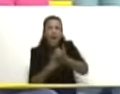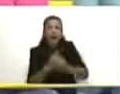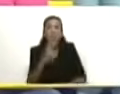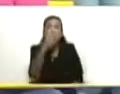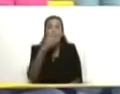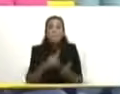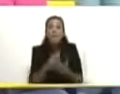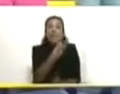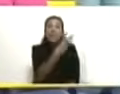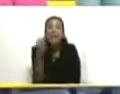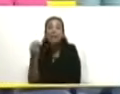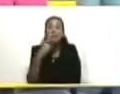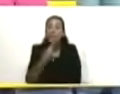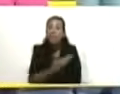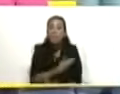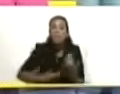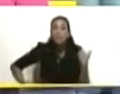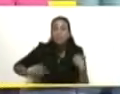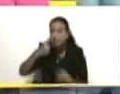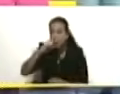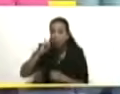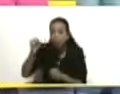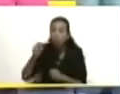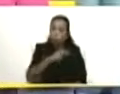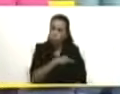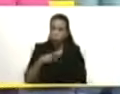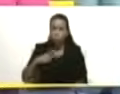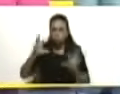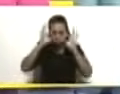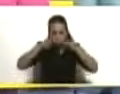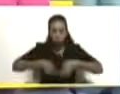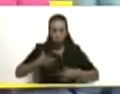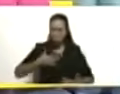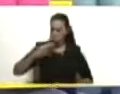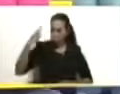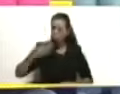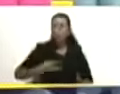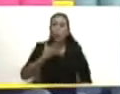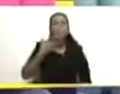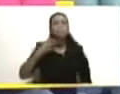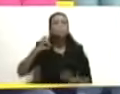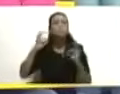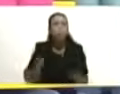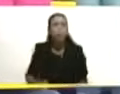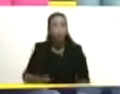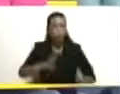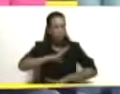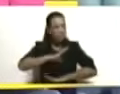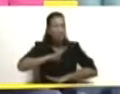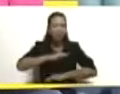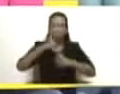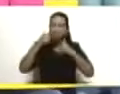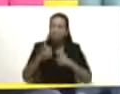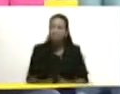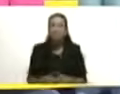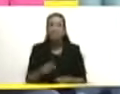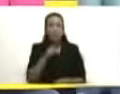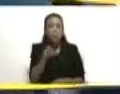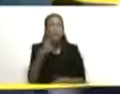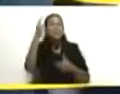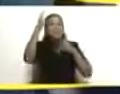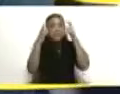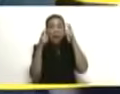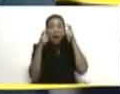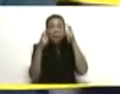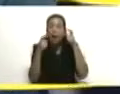2030, como lo ha dicho el presidente, podamos decir nosotros con toda propiedad, con orgullo, con satisfacción, Chávez